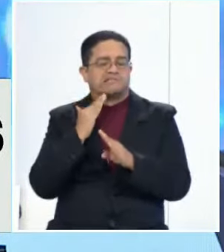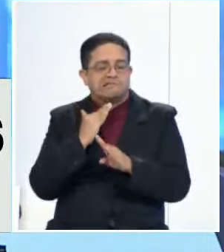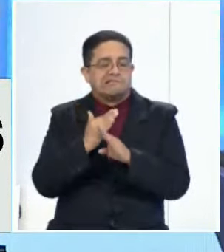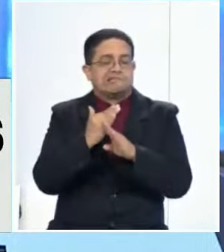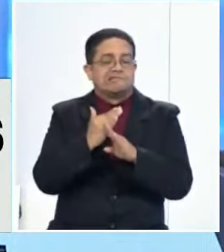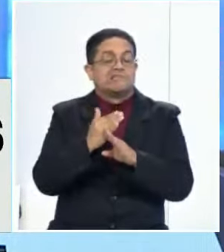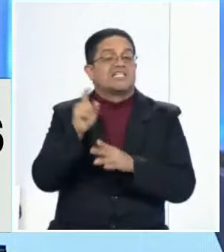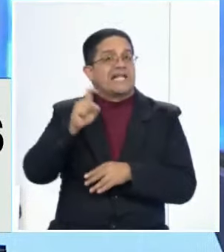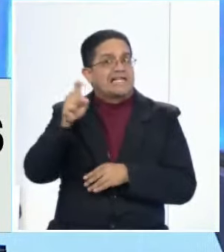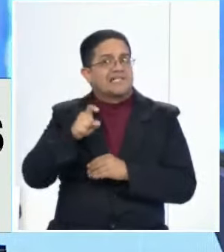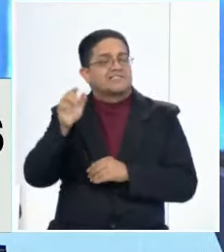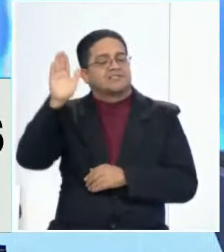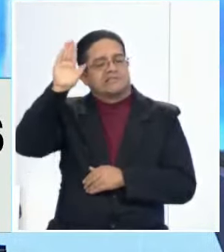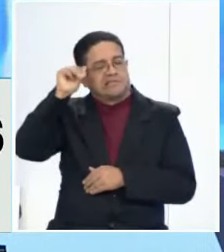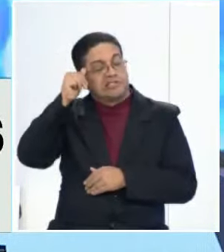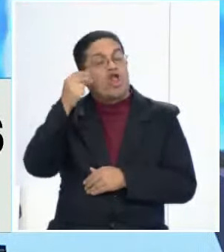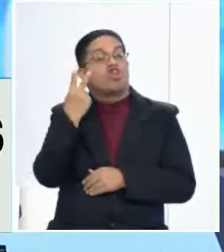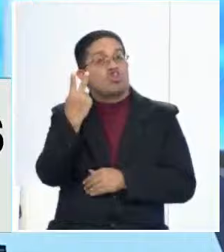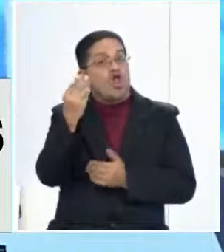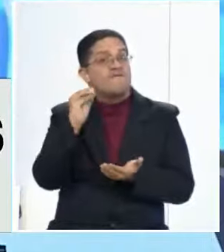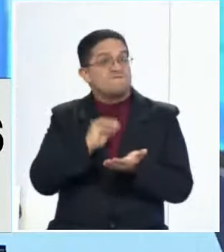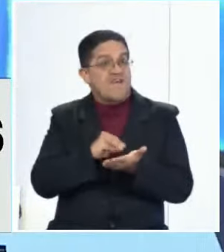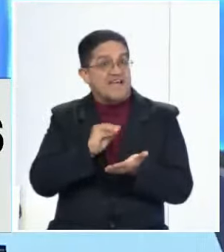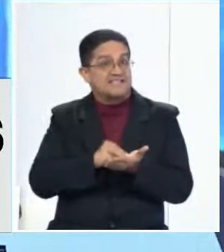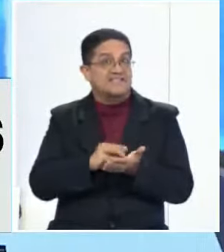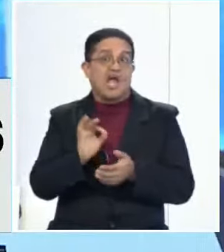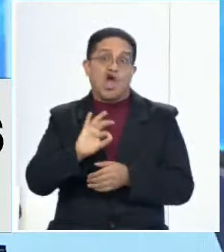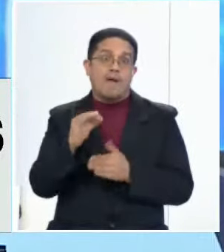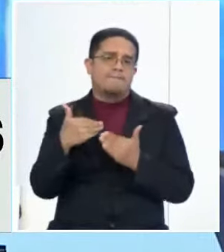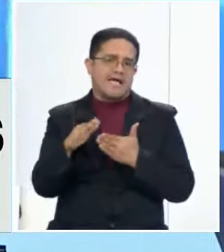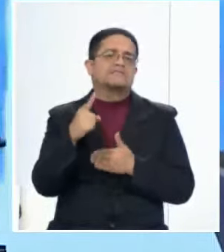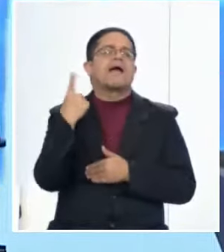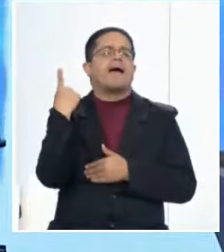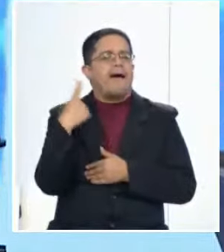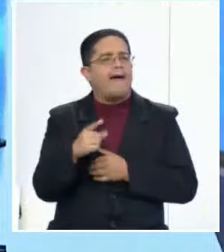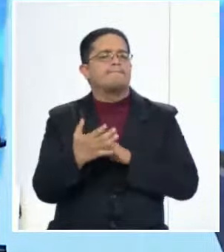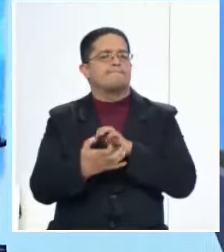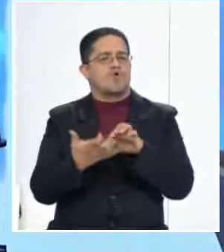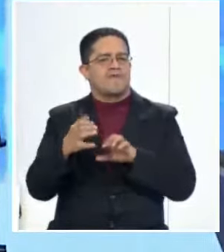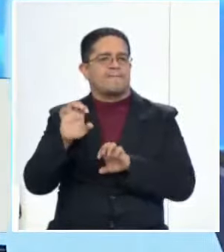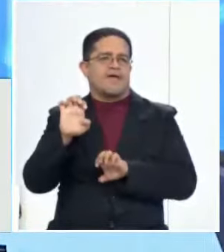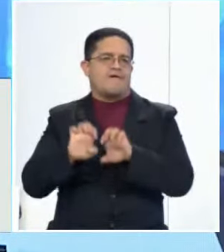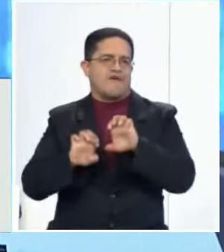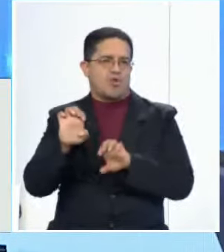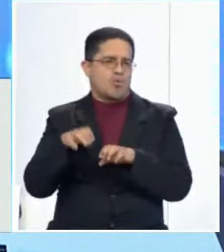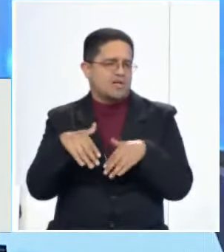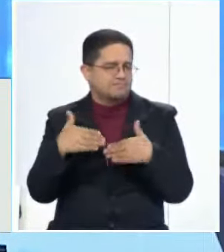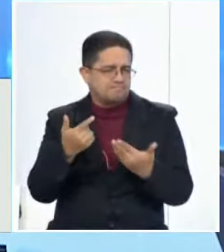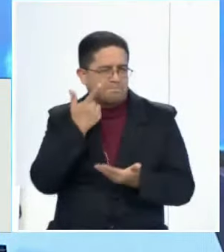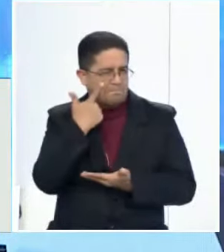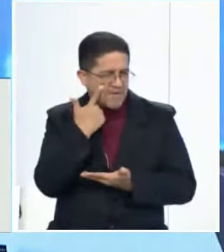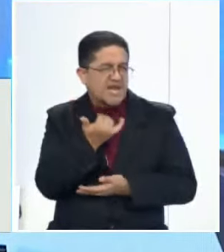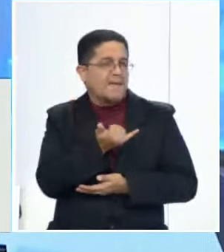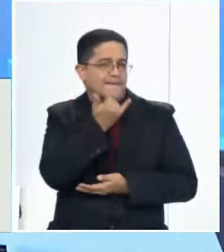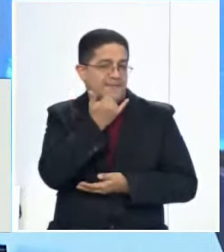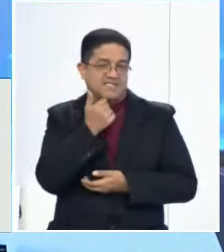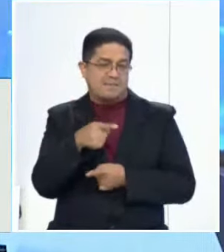orinar más de 2 veces por noche, ya es que hay algo. Hay que evaluarte, hay que buscar cuál es la causa, pero no está